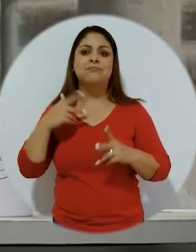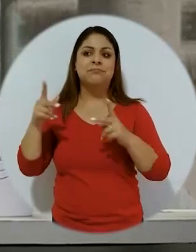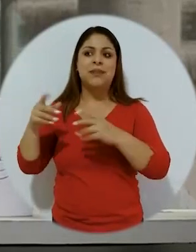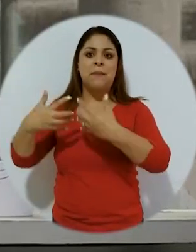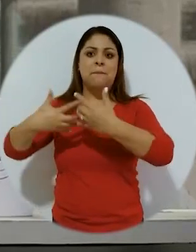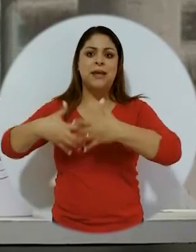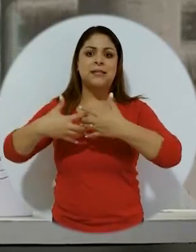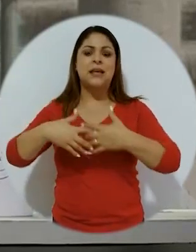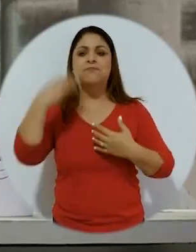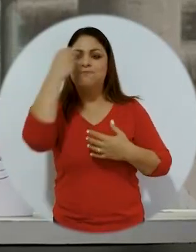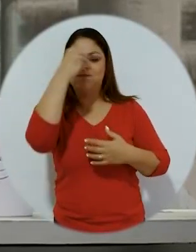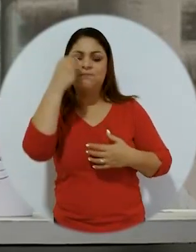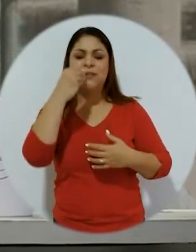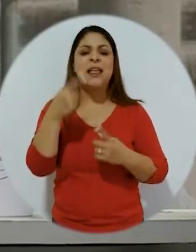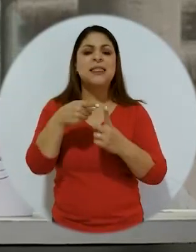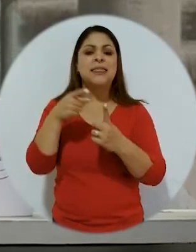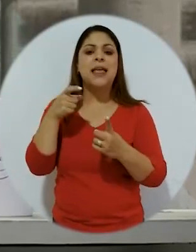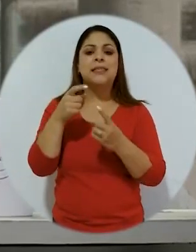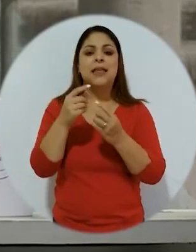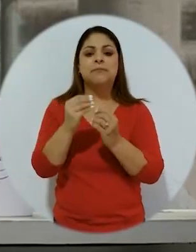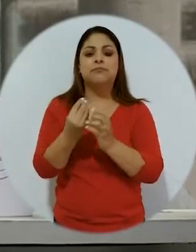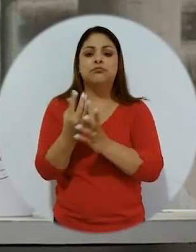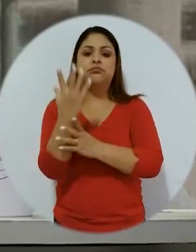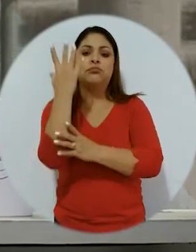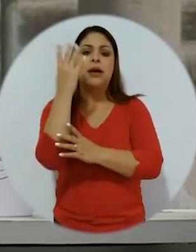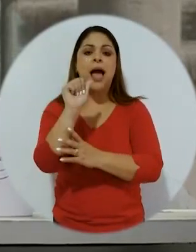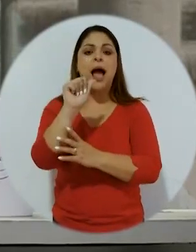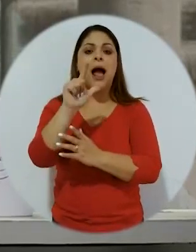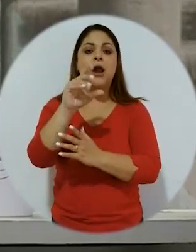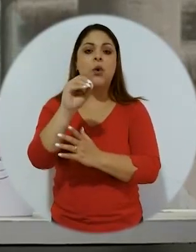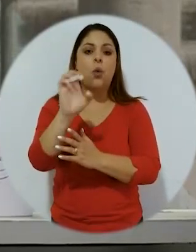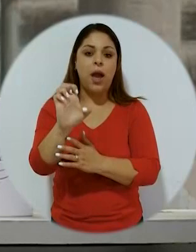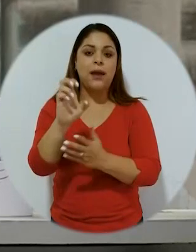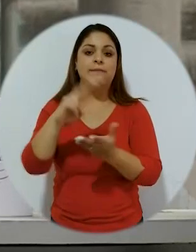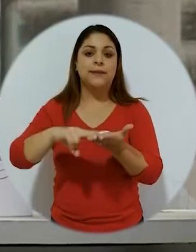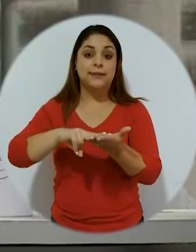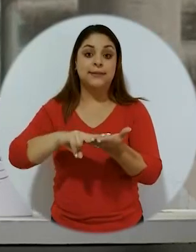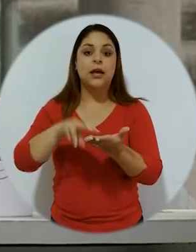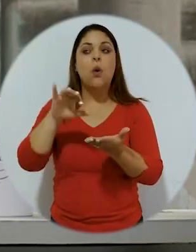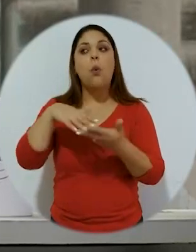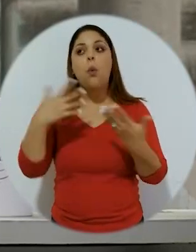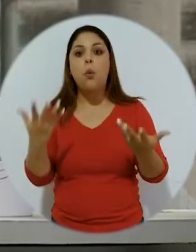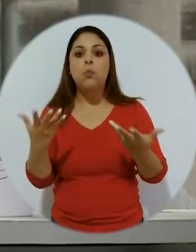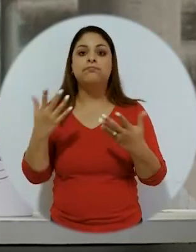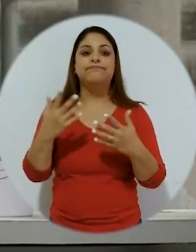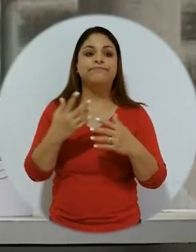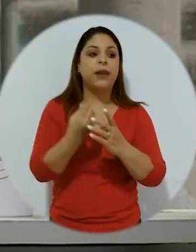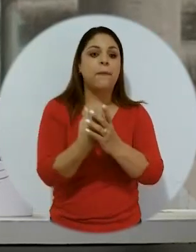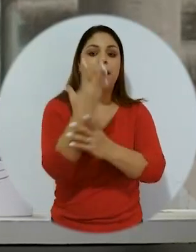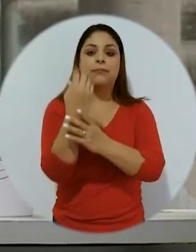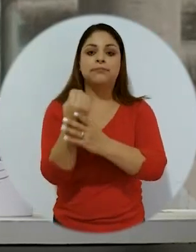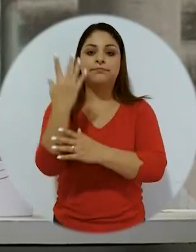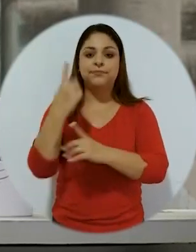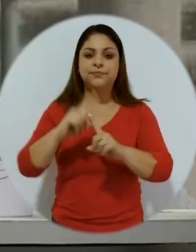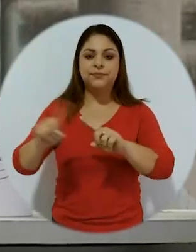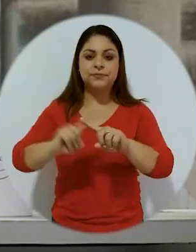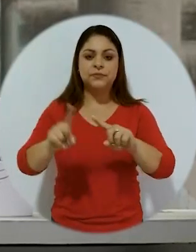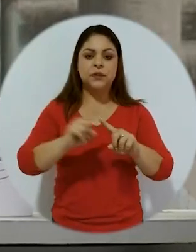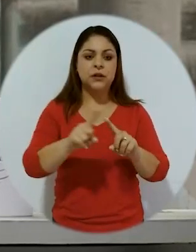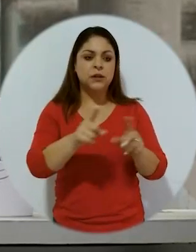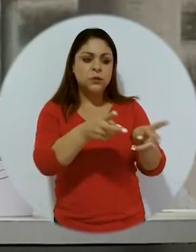sé, de aloe vera, por ejemplo, a partir de ciertos microorganismos o de ciertas plantas.